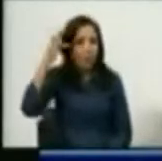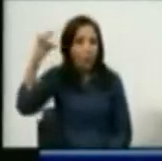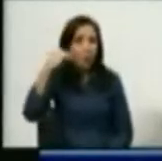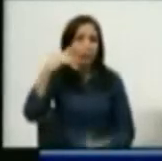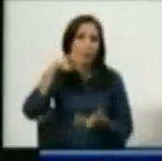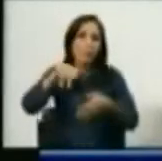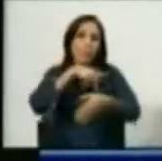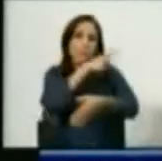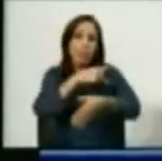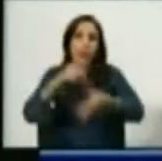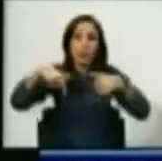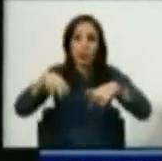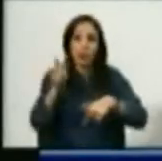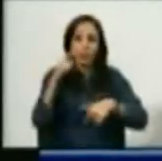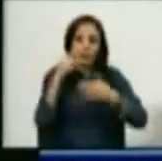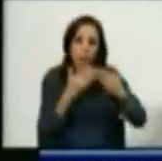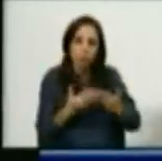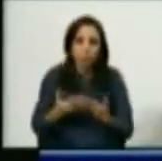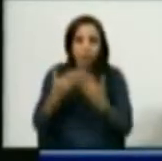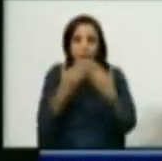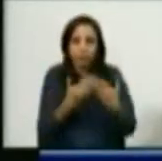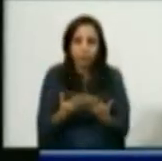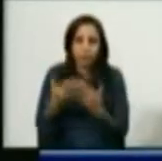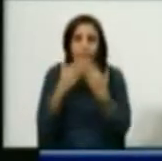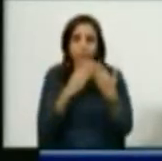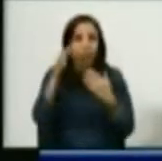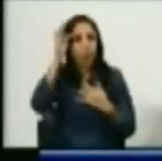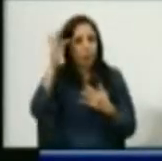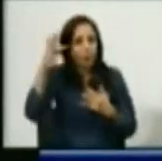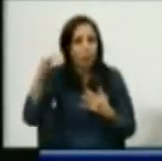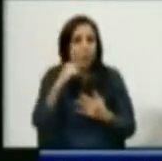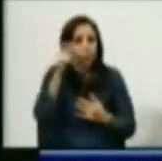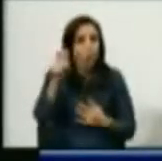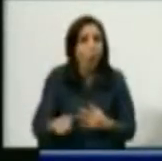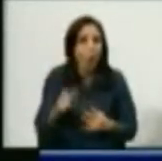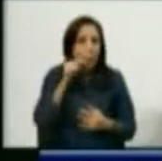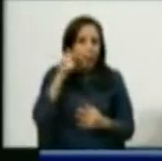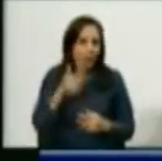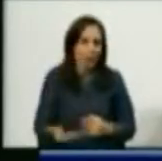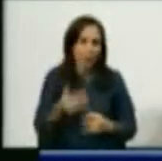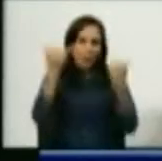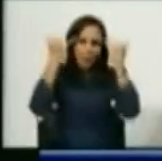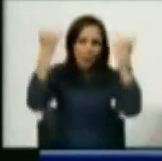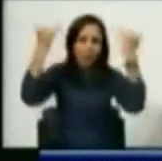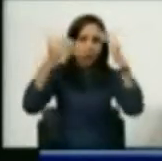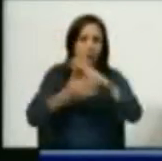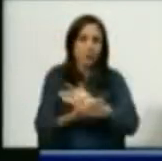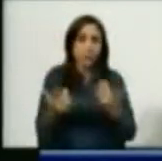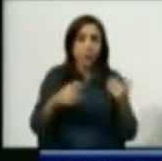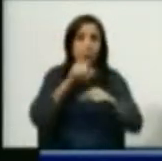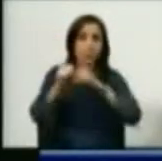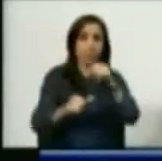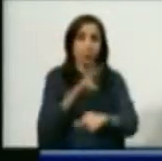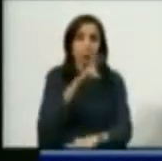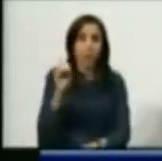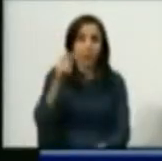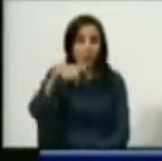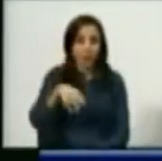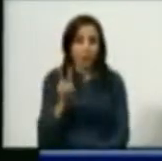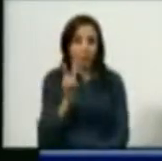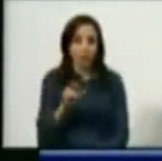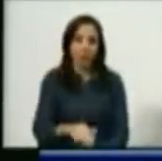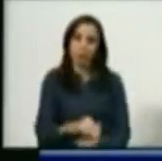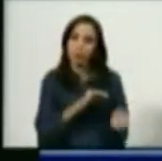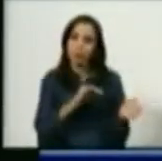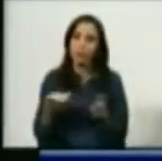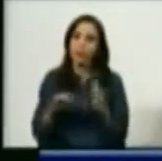venezolano estudioso del marxismo considerado como uno de los más importantes intelectuales del siglo 20 en Venezuela cuatro de diciembre